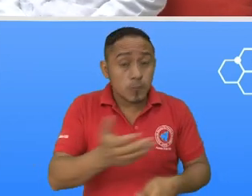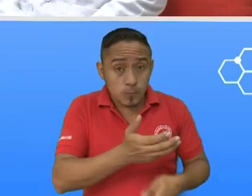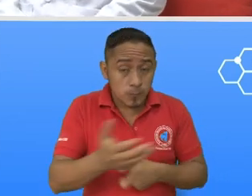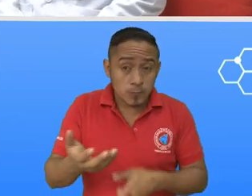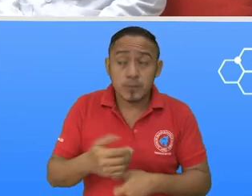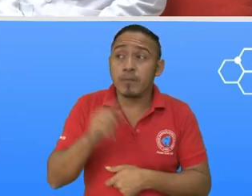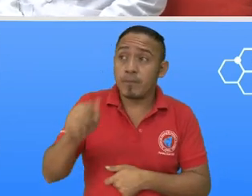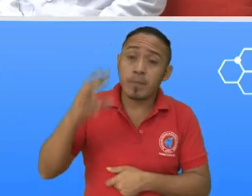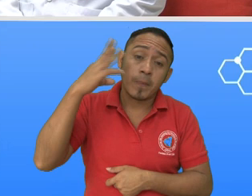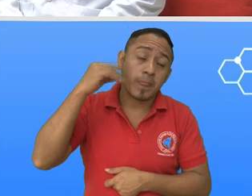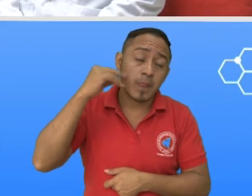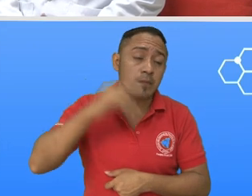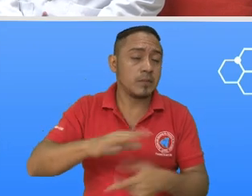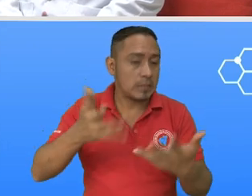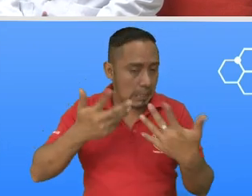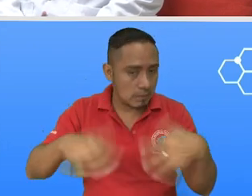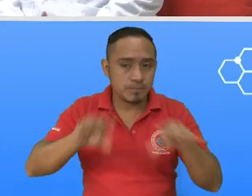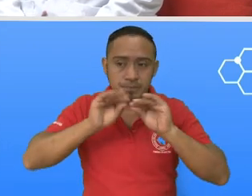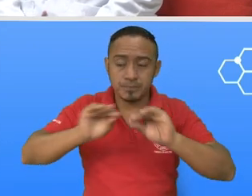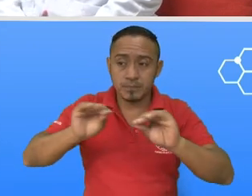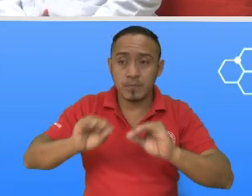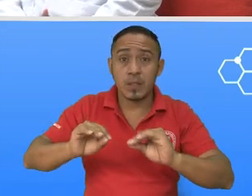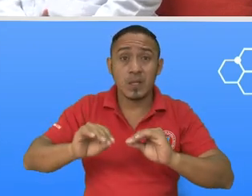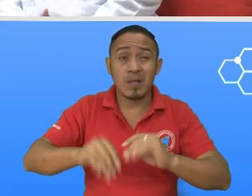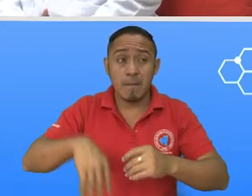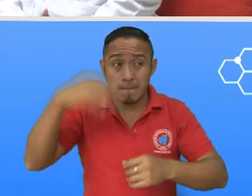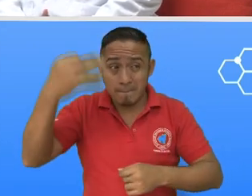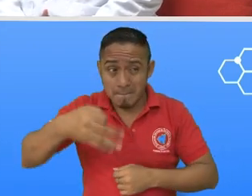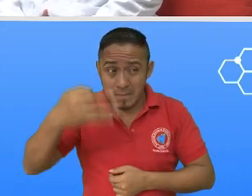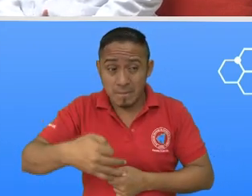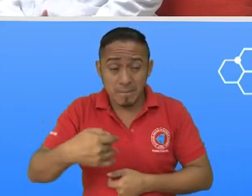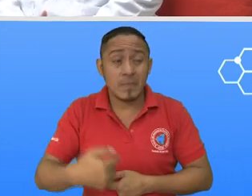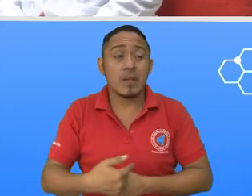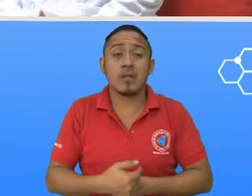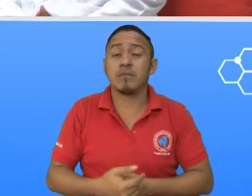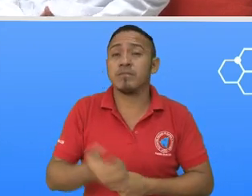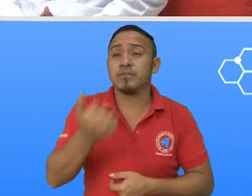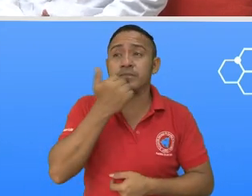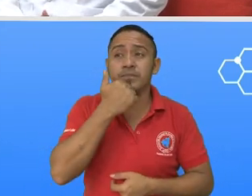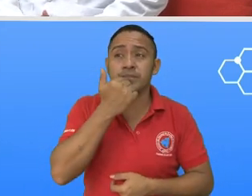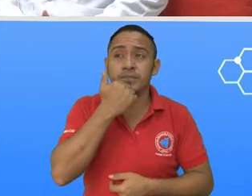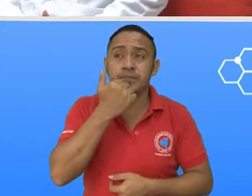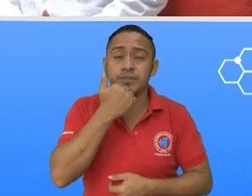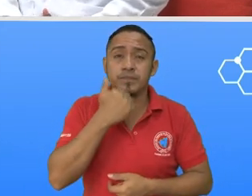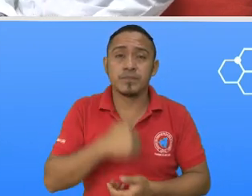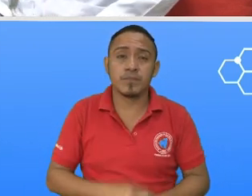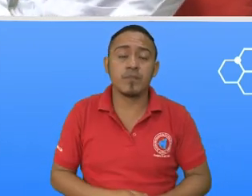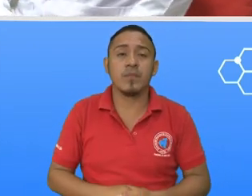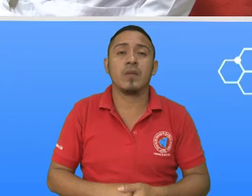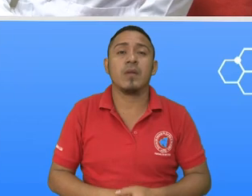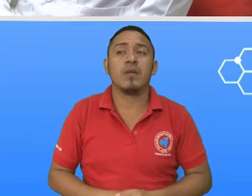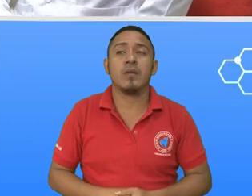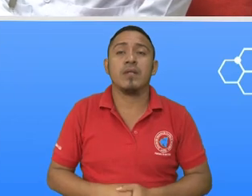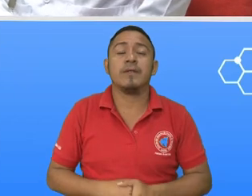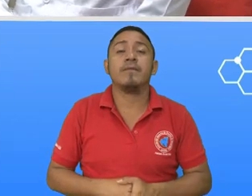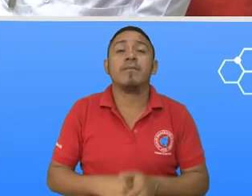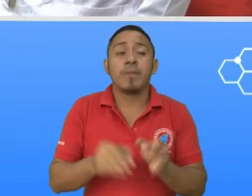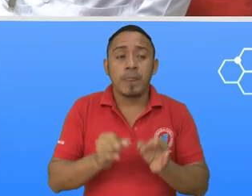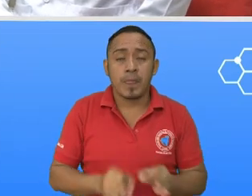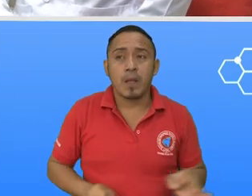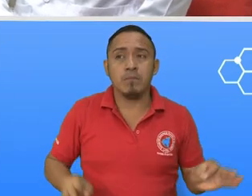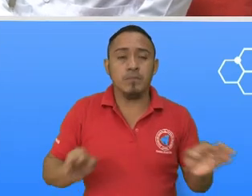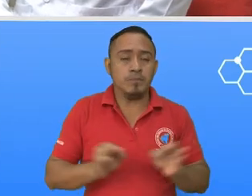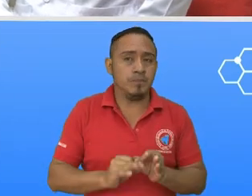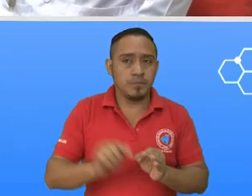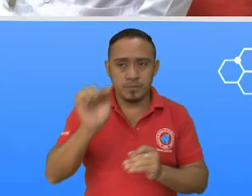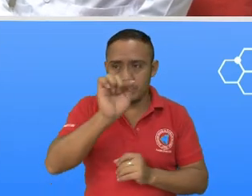bomberos están previamente capacitados, porque si no lo hacemos adecuadamente, más bien causamos daño a la persona. Es importante que las personas